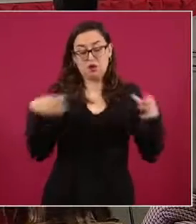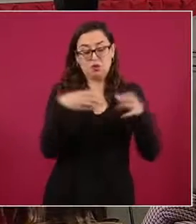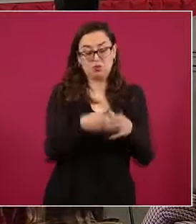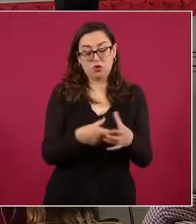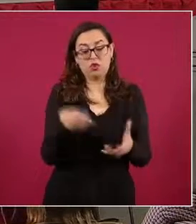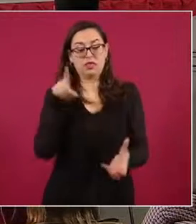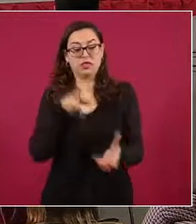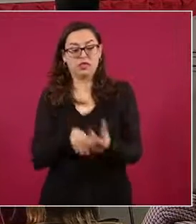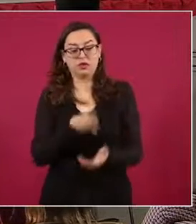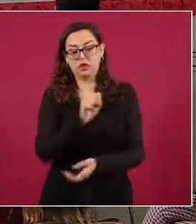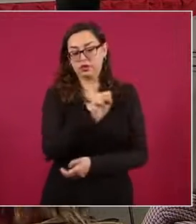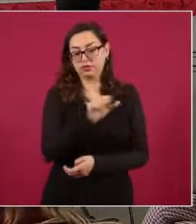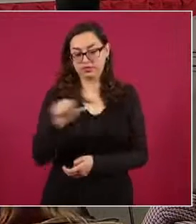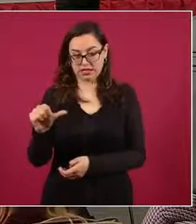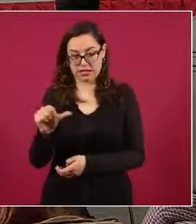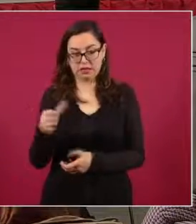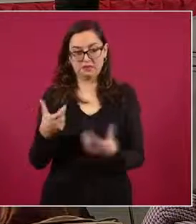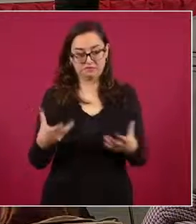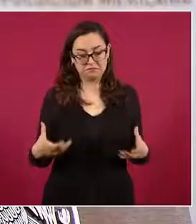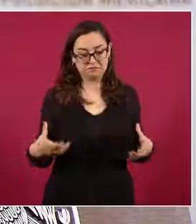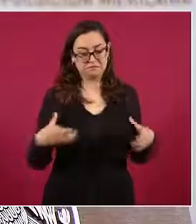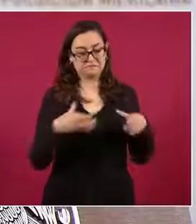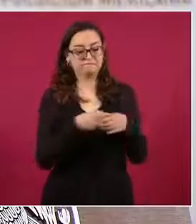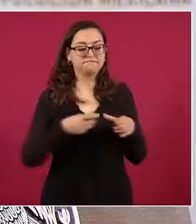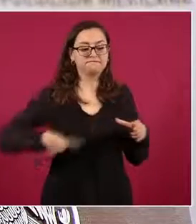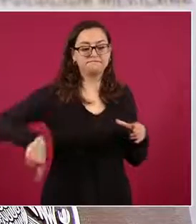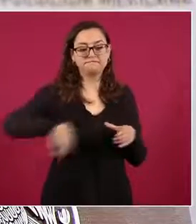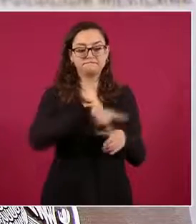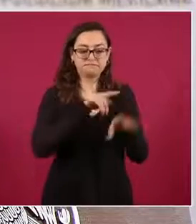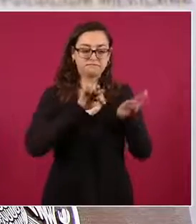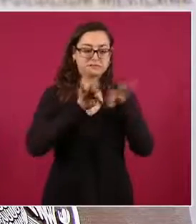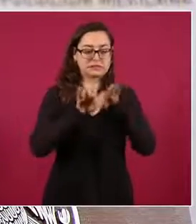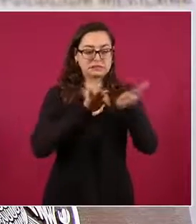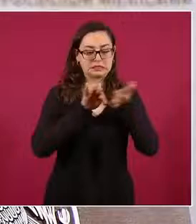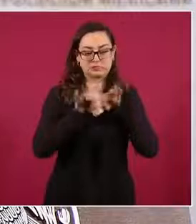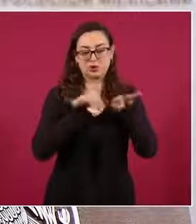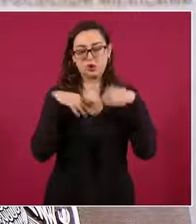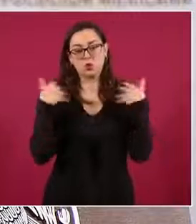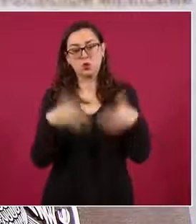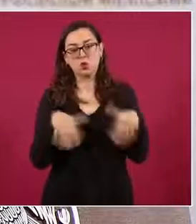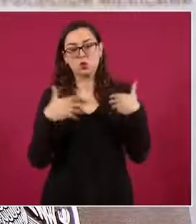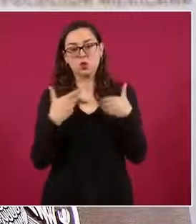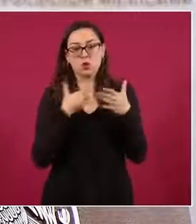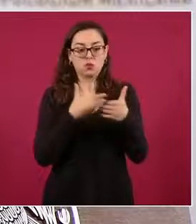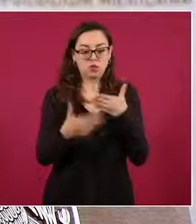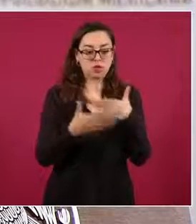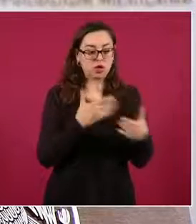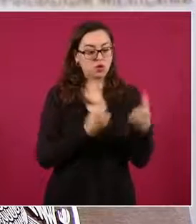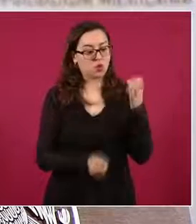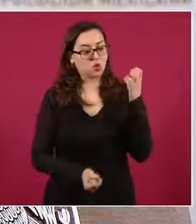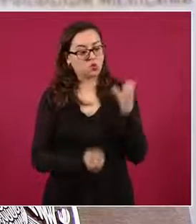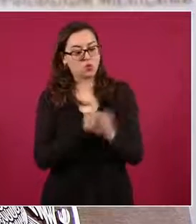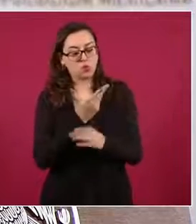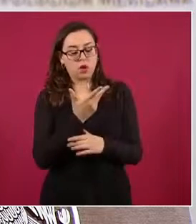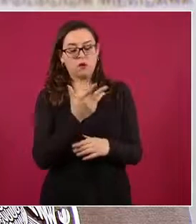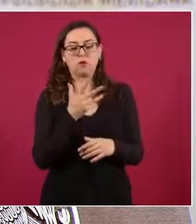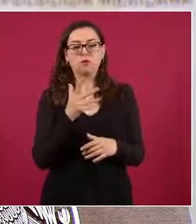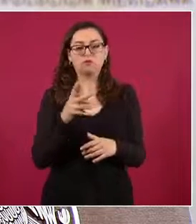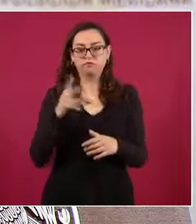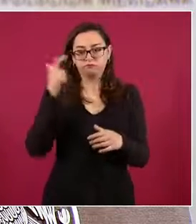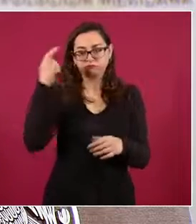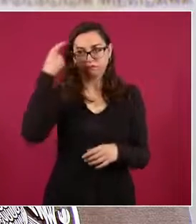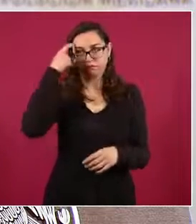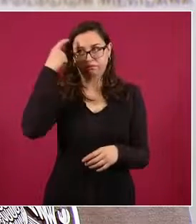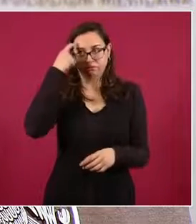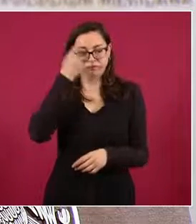Salud que han hecho un trabajo muy, muy positivo para modernizar la capacidad de atención de salud